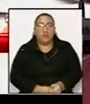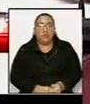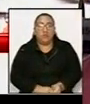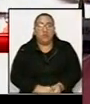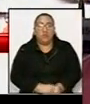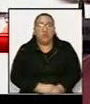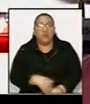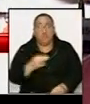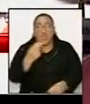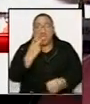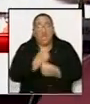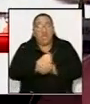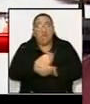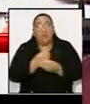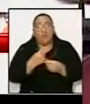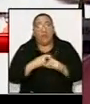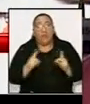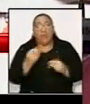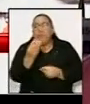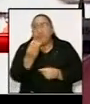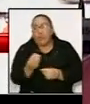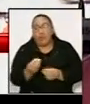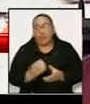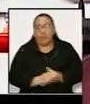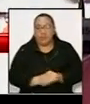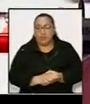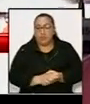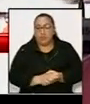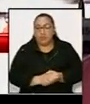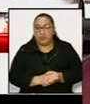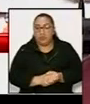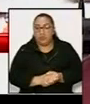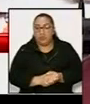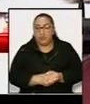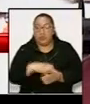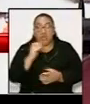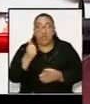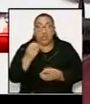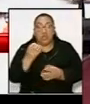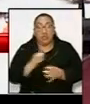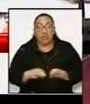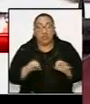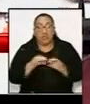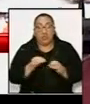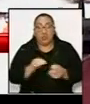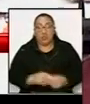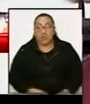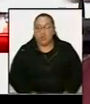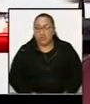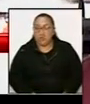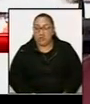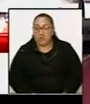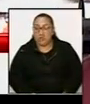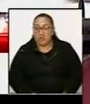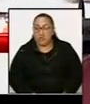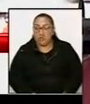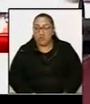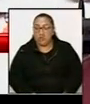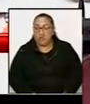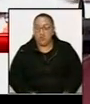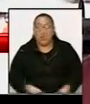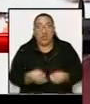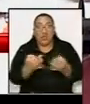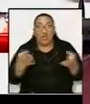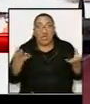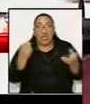nos sigan pero lamentablemente son pocos pues entonces yo creo que deben ser más consecuentes con lo que son la cantidad